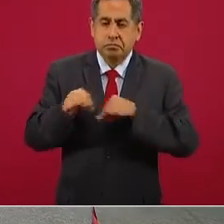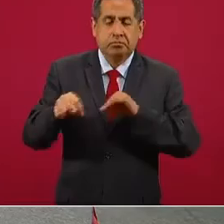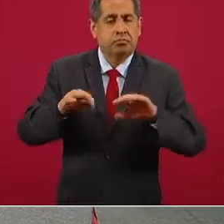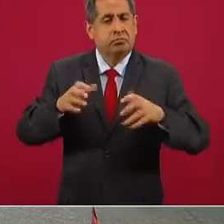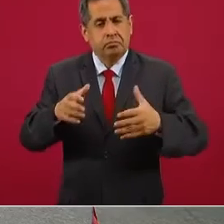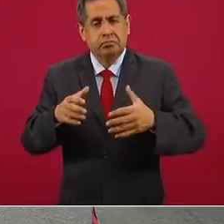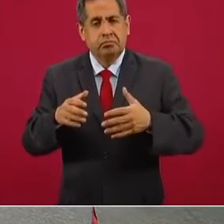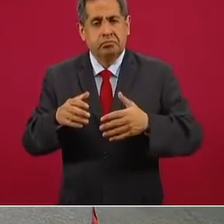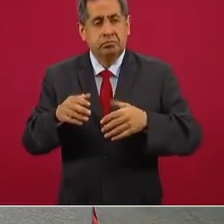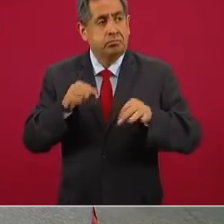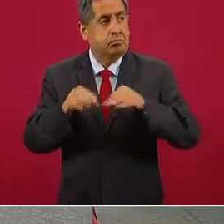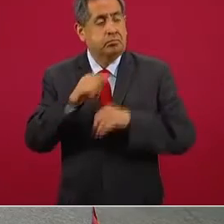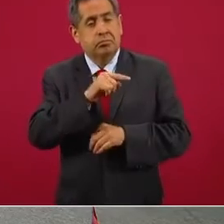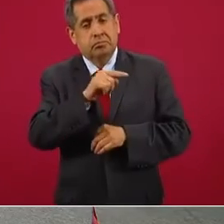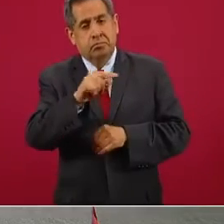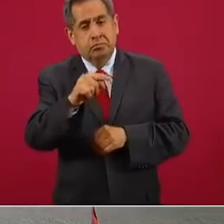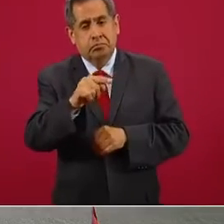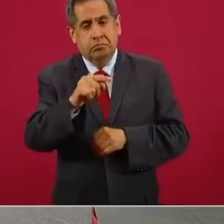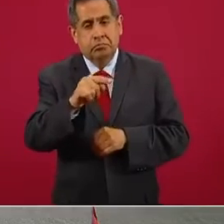laborando, ¿sí?